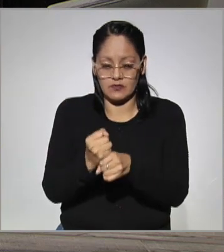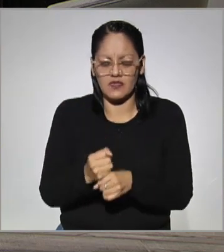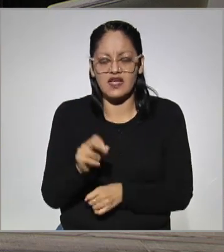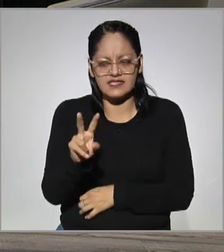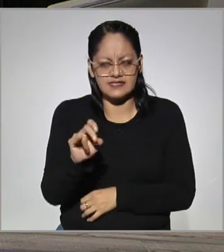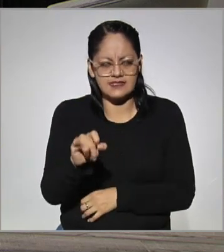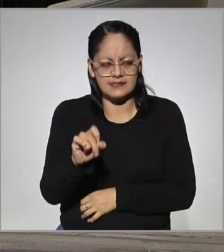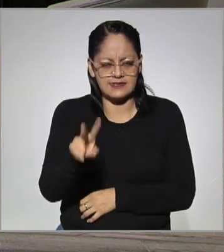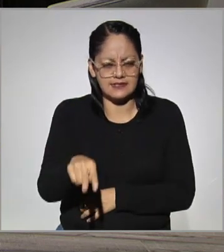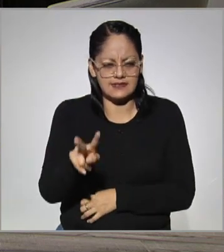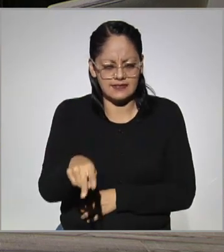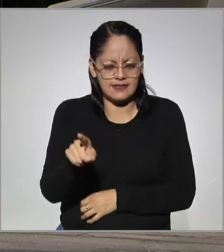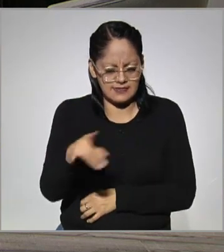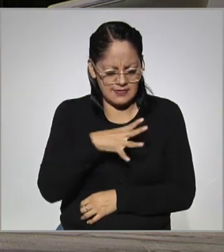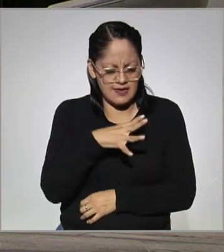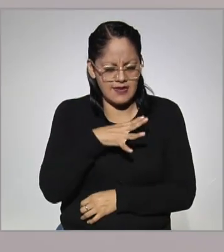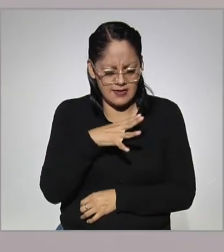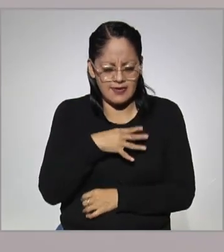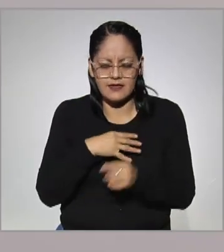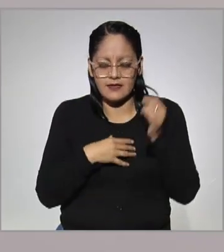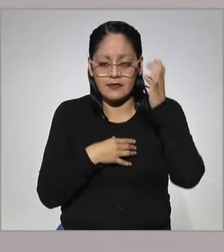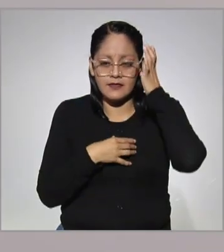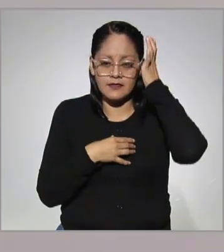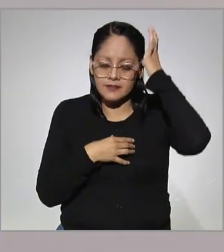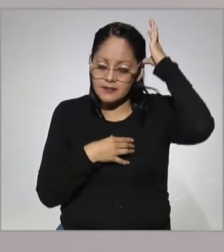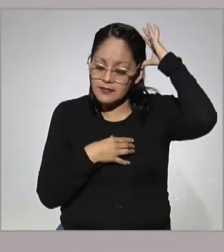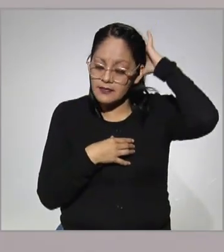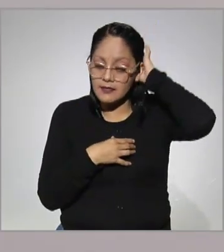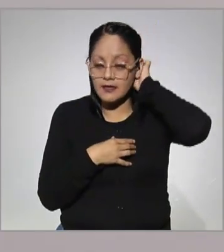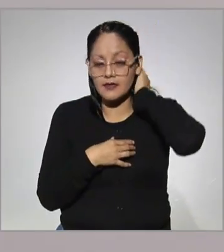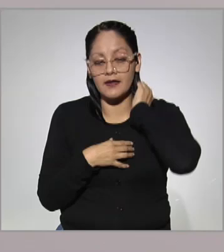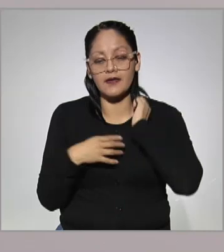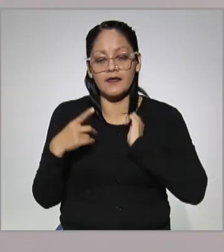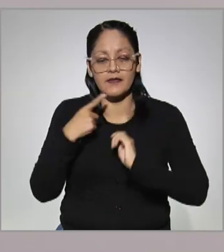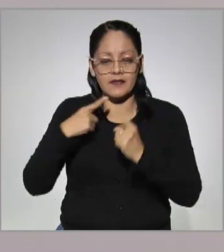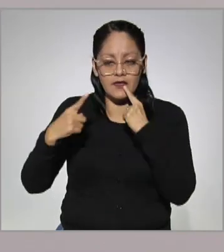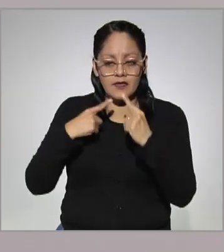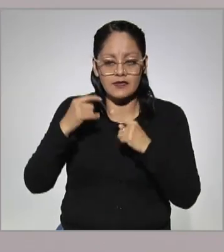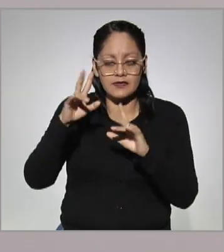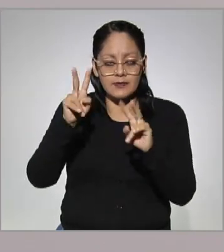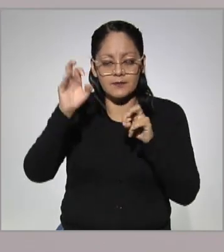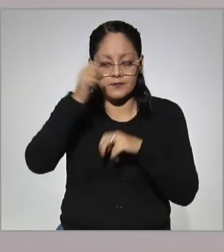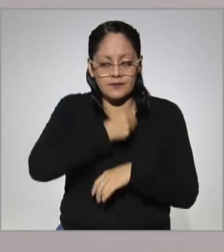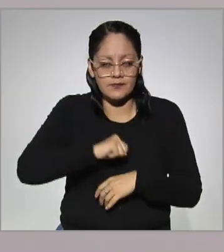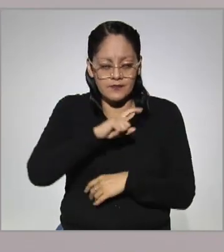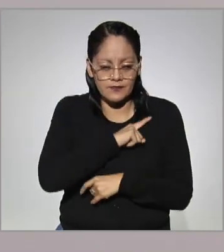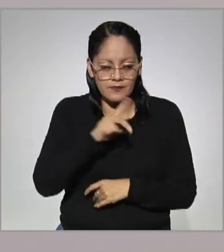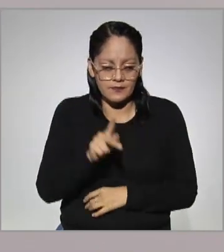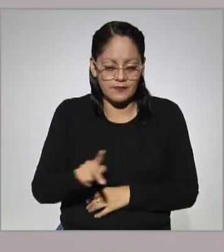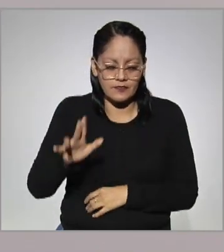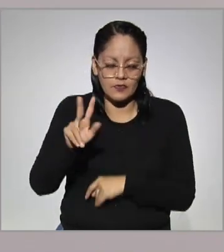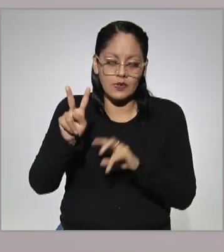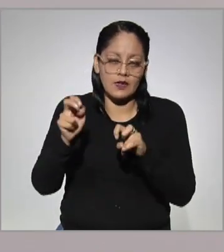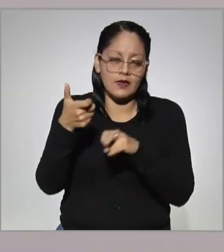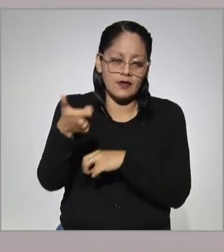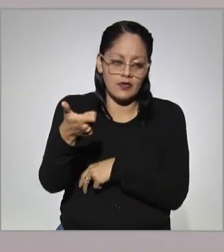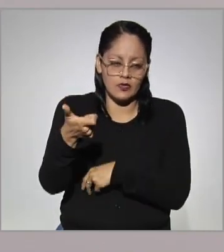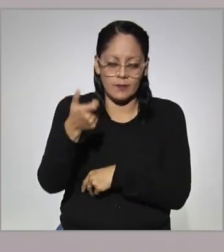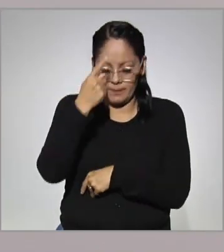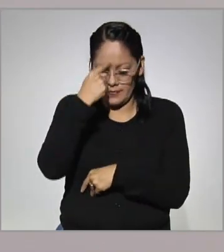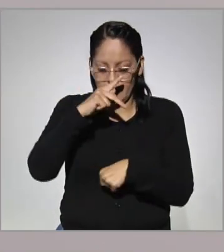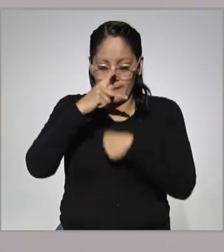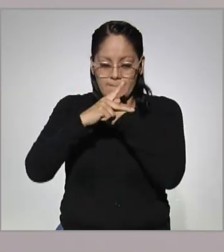da. Y lo que marca el doctor es pues, los consensos que hay, ¿no? Por salud pública y tiene que ver con el tema económico de un país,